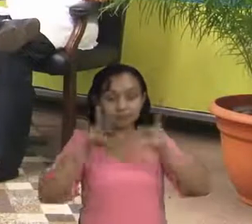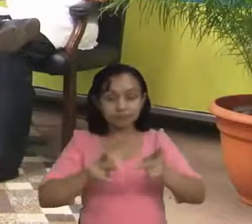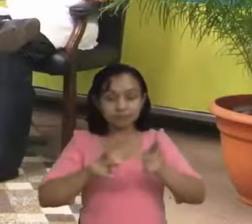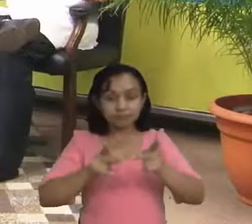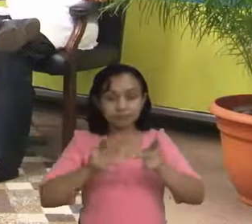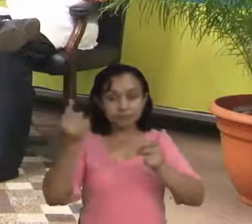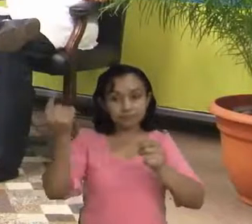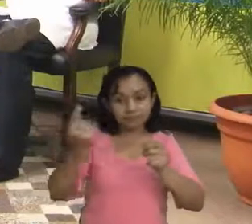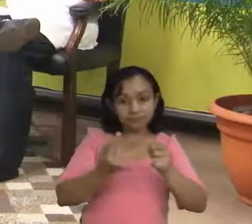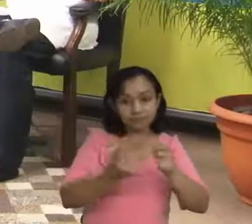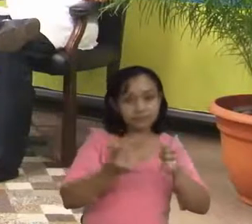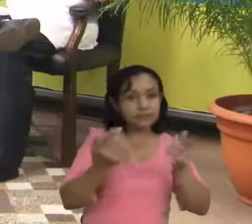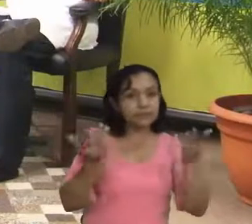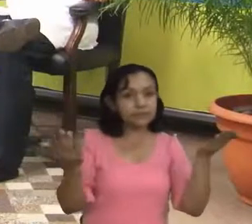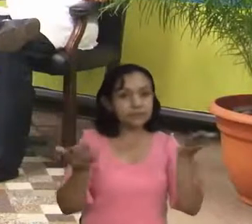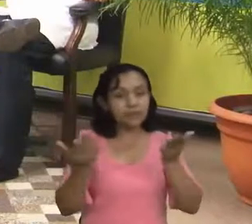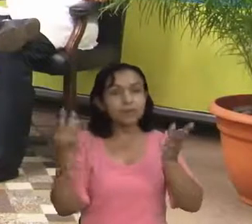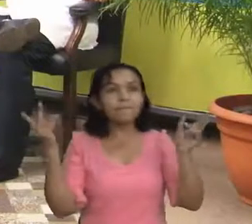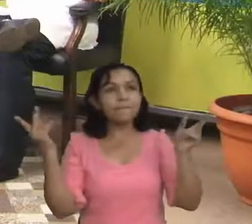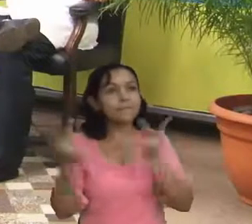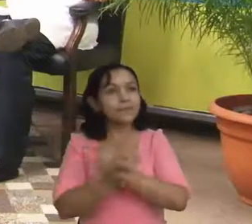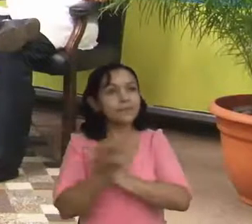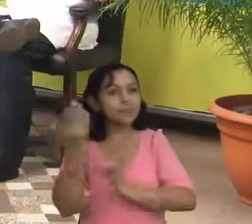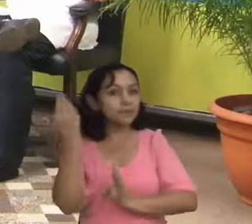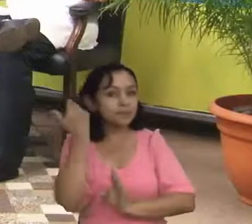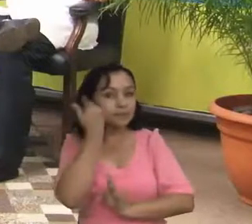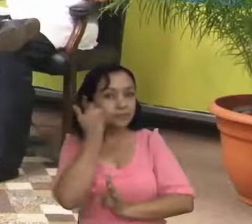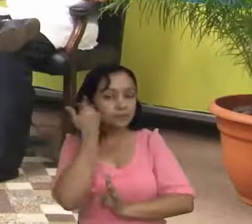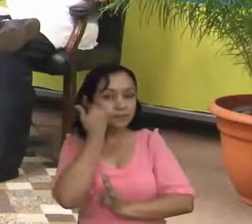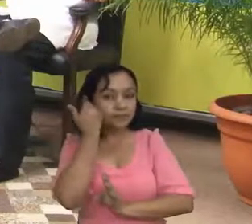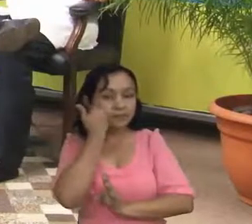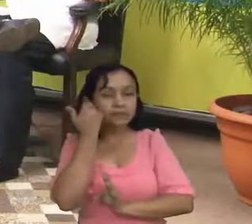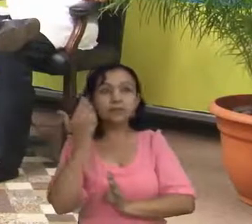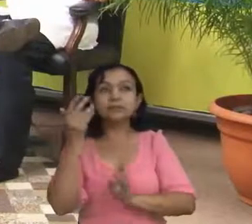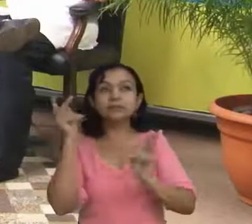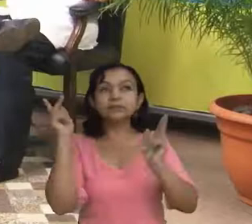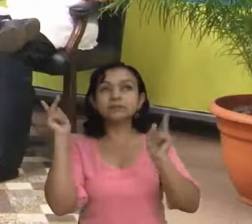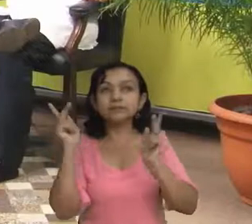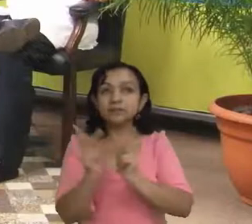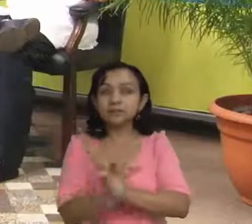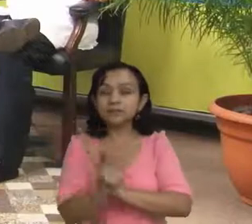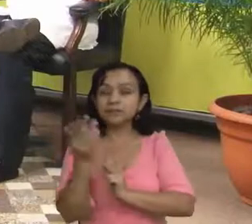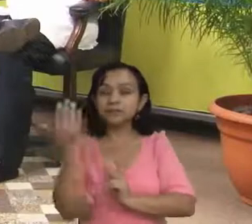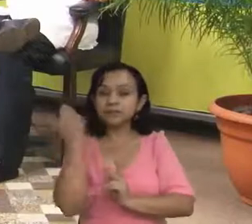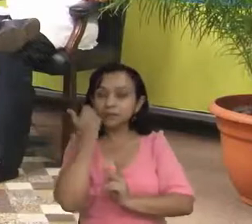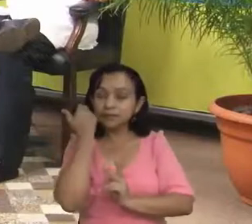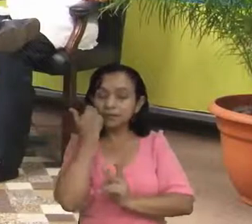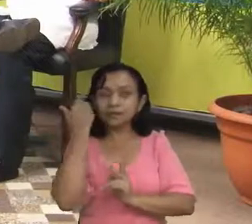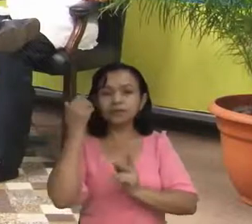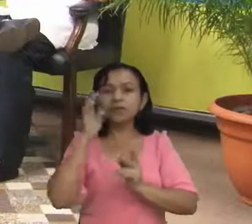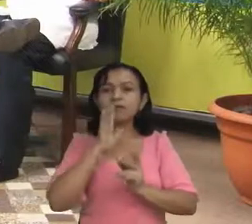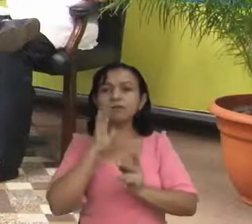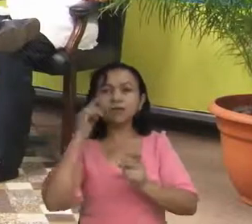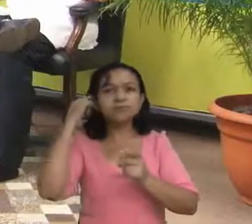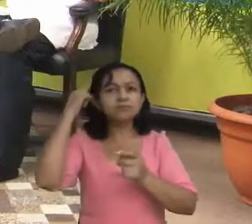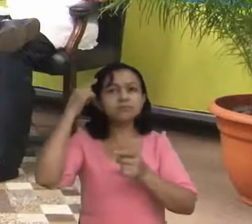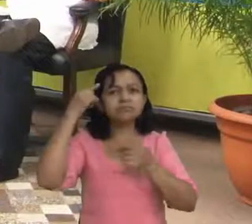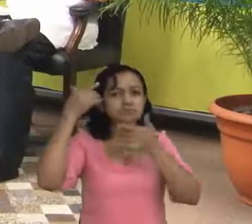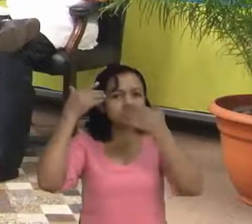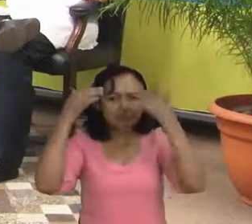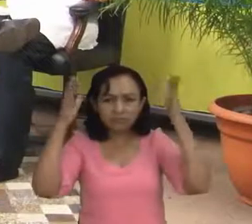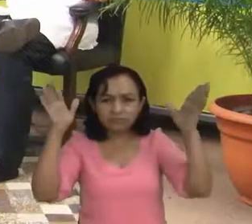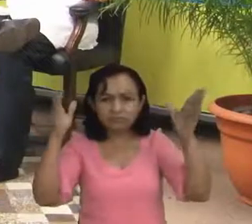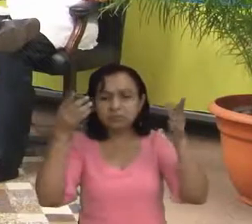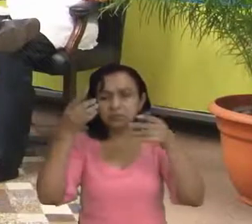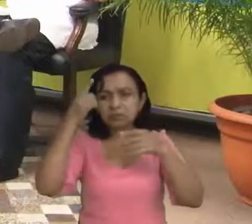llega obstruido completamente y muy grave con alucinaciones,